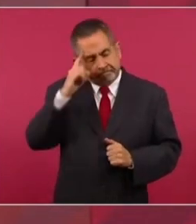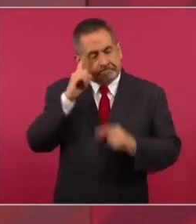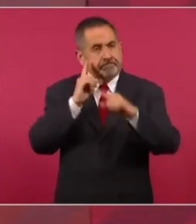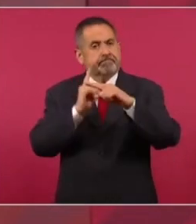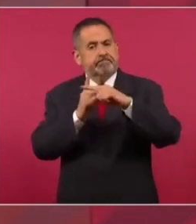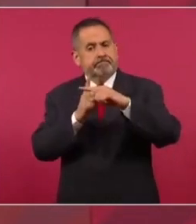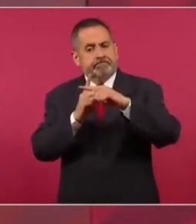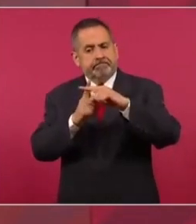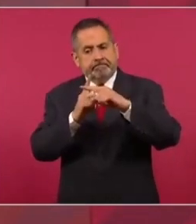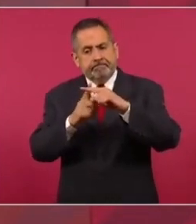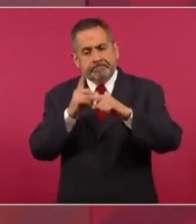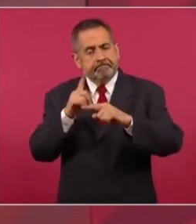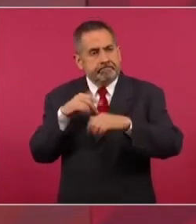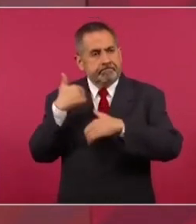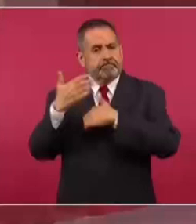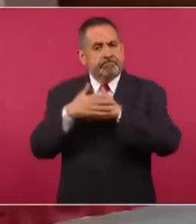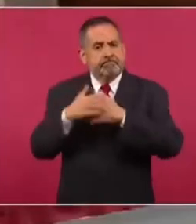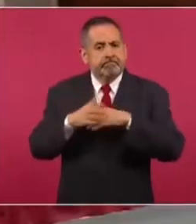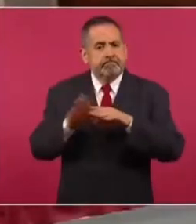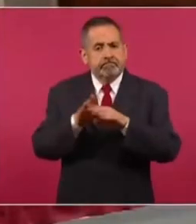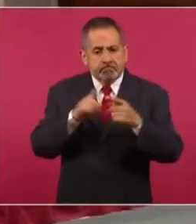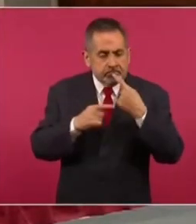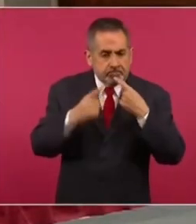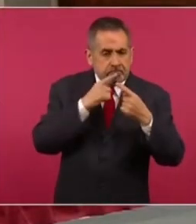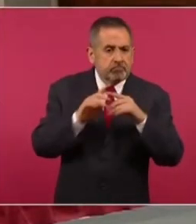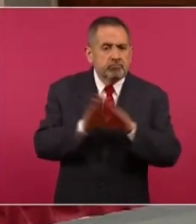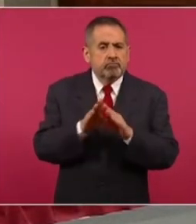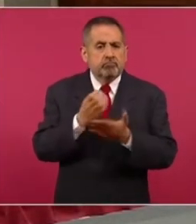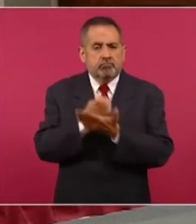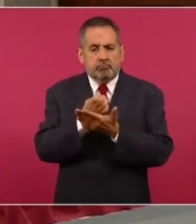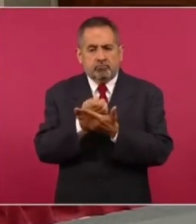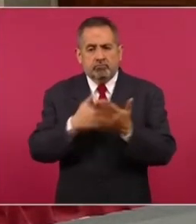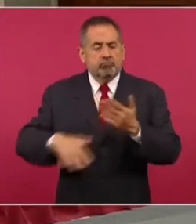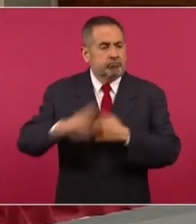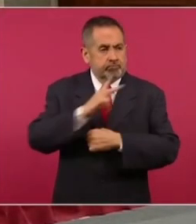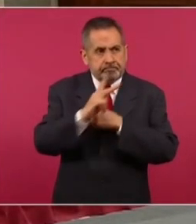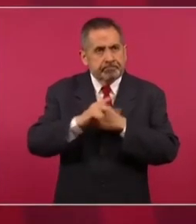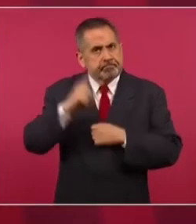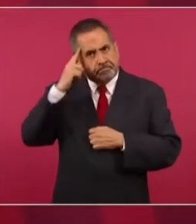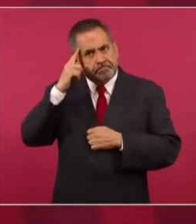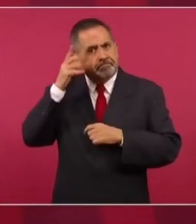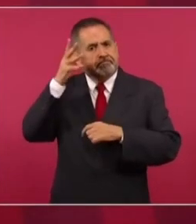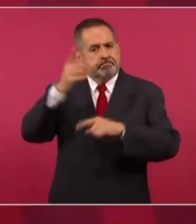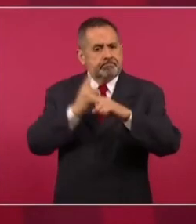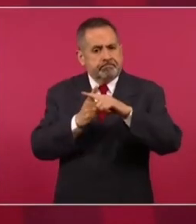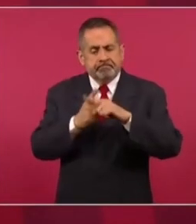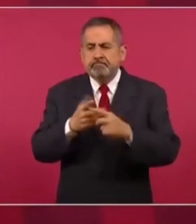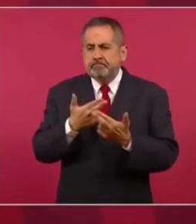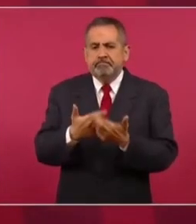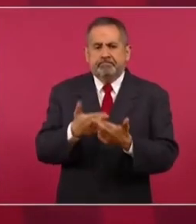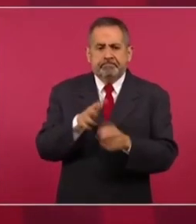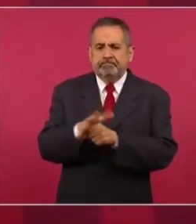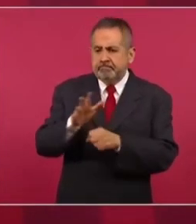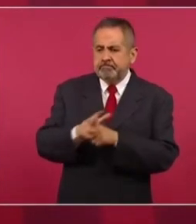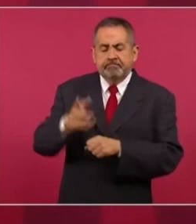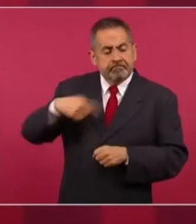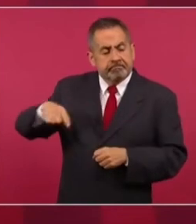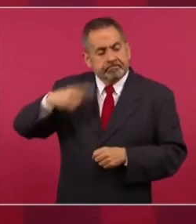optimista la situación económica del país. O sea, hay mucho optimismo.